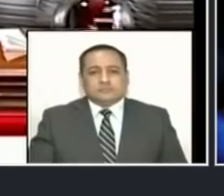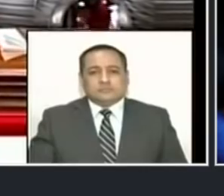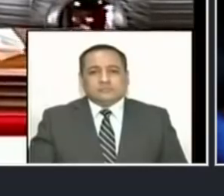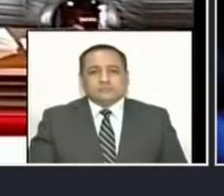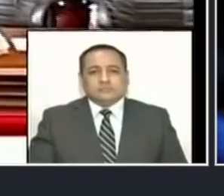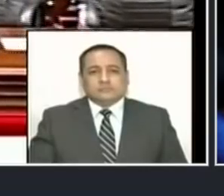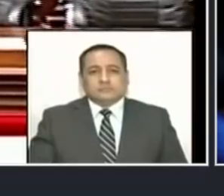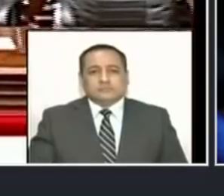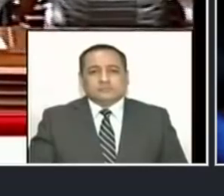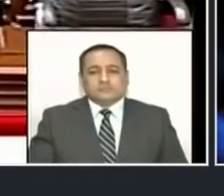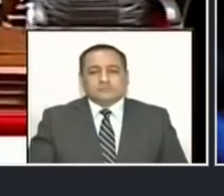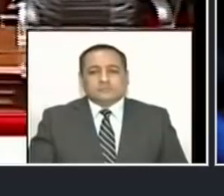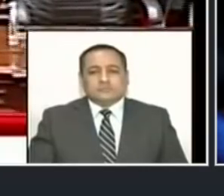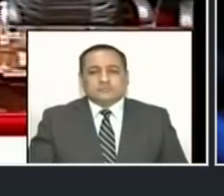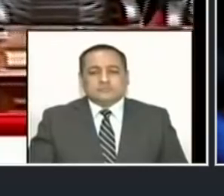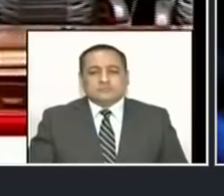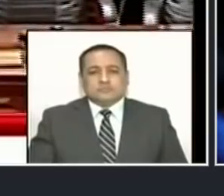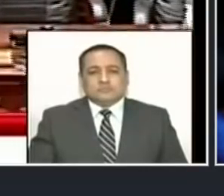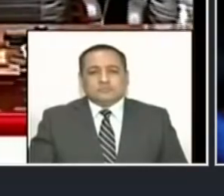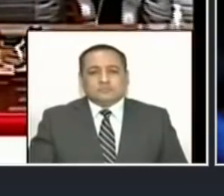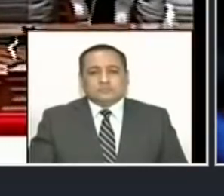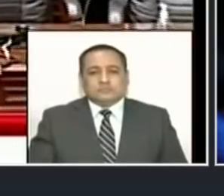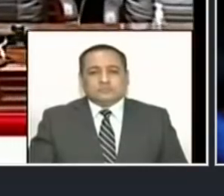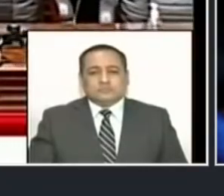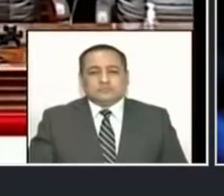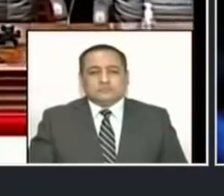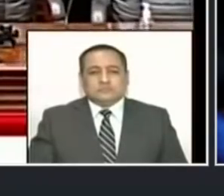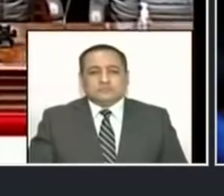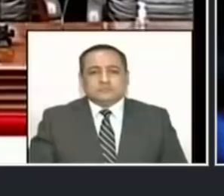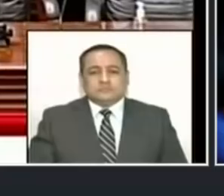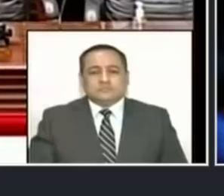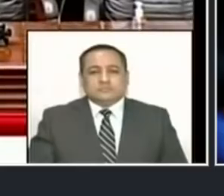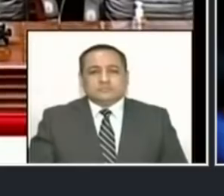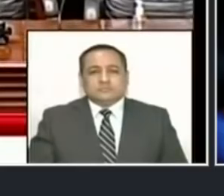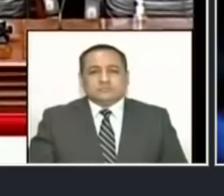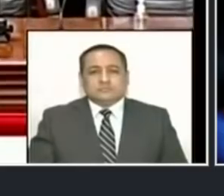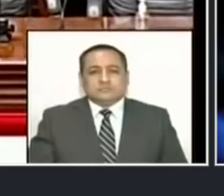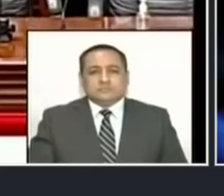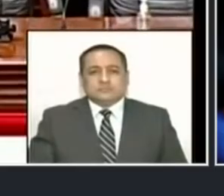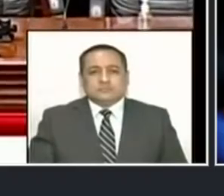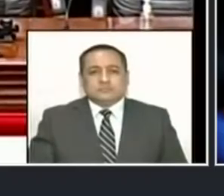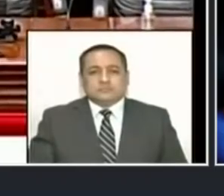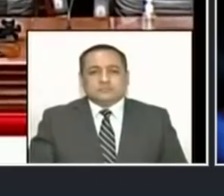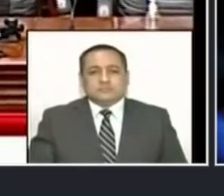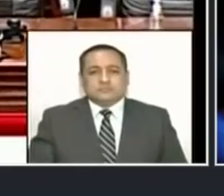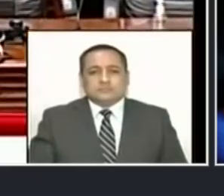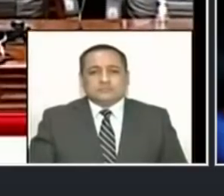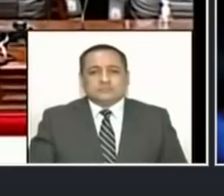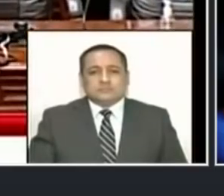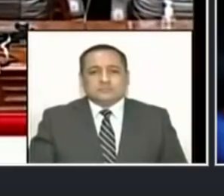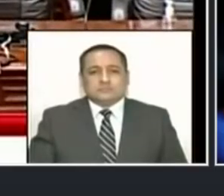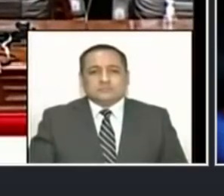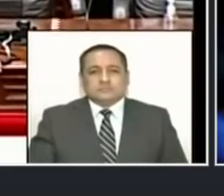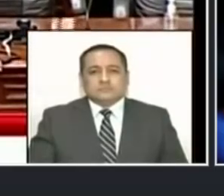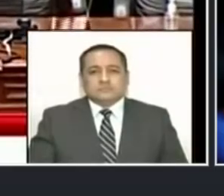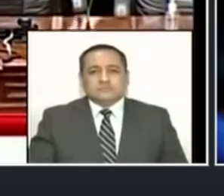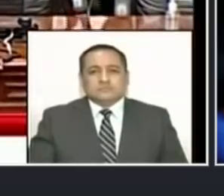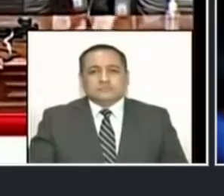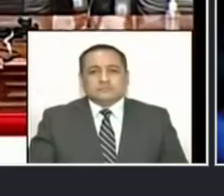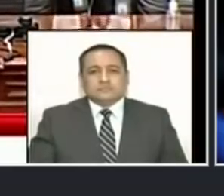cámaras hubieran permitido que no todo se resolviera, ¿no es cierto? En un conciábulo, digamos. Solo en